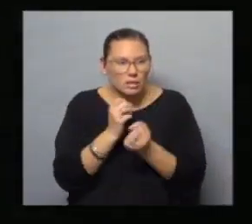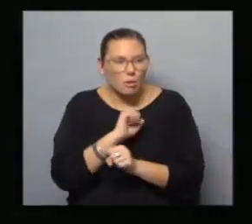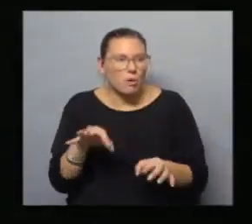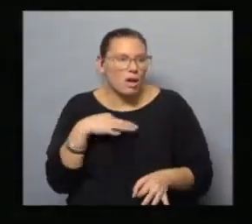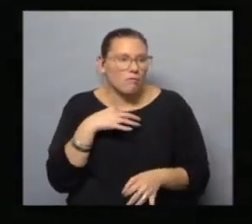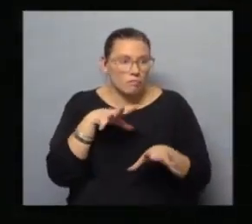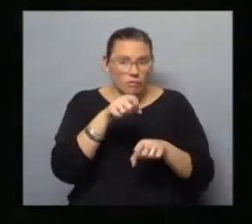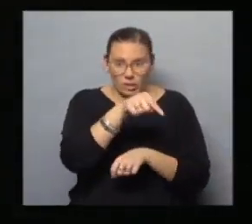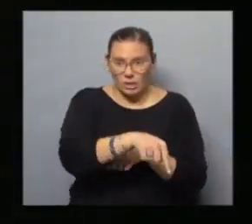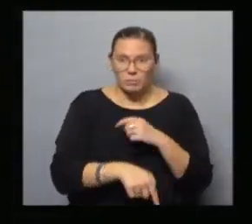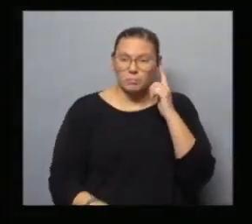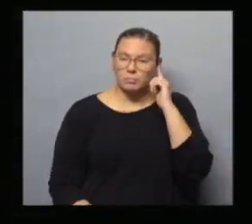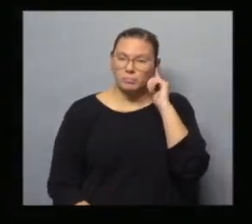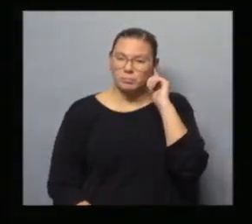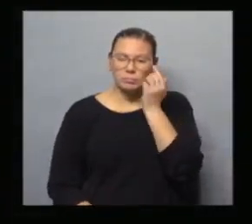habitables.